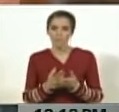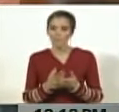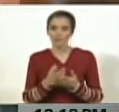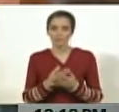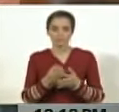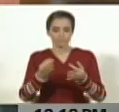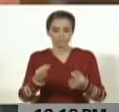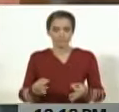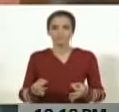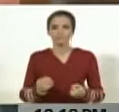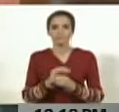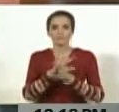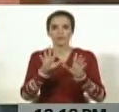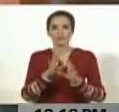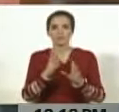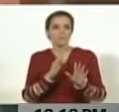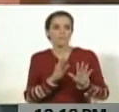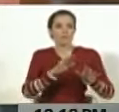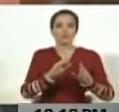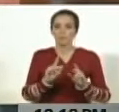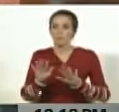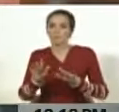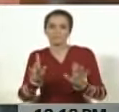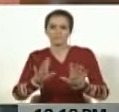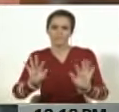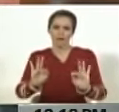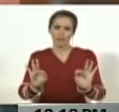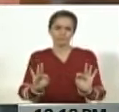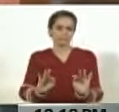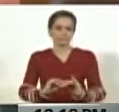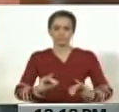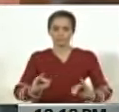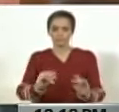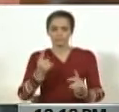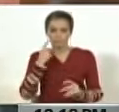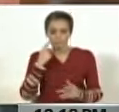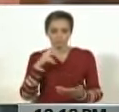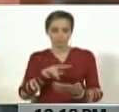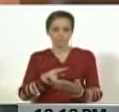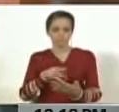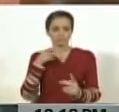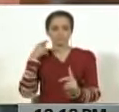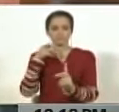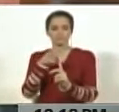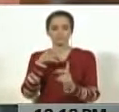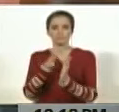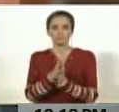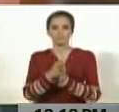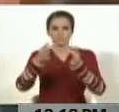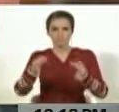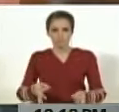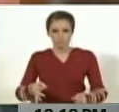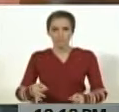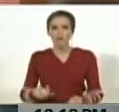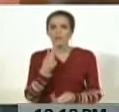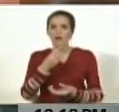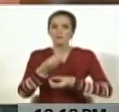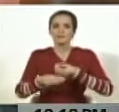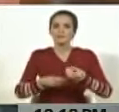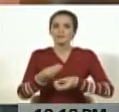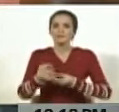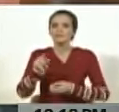objetivamente, sin parcializarse, para saber si efectivamente el propósito de ella es